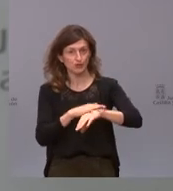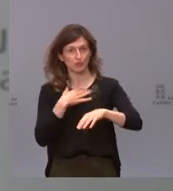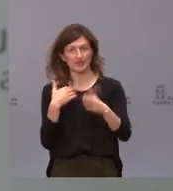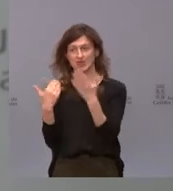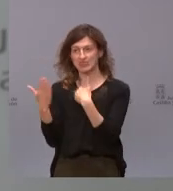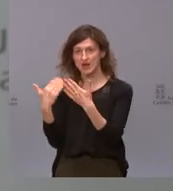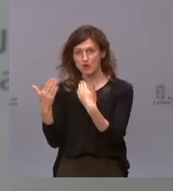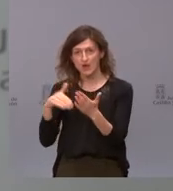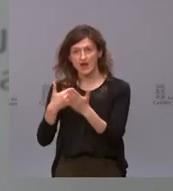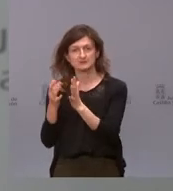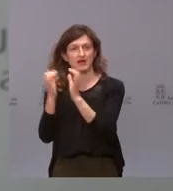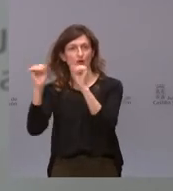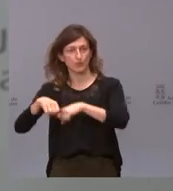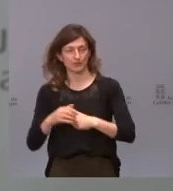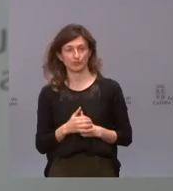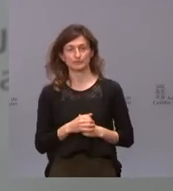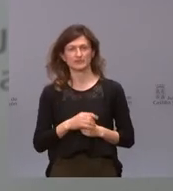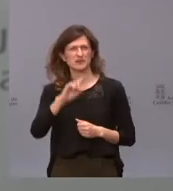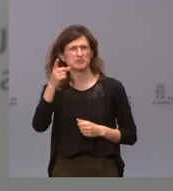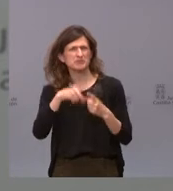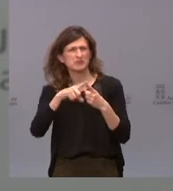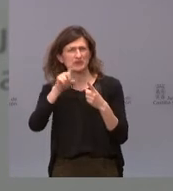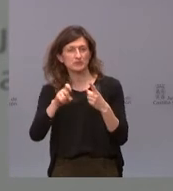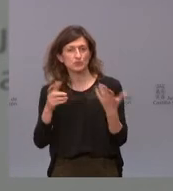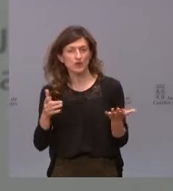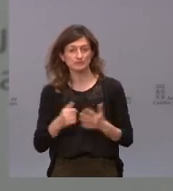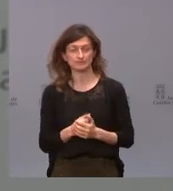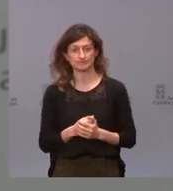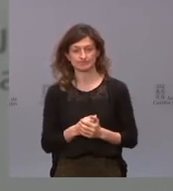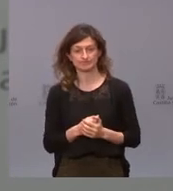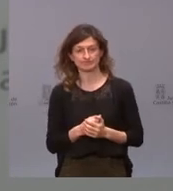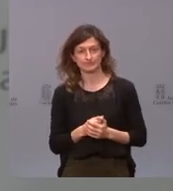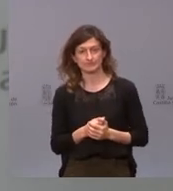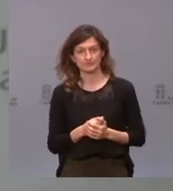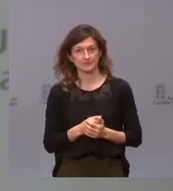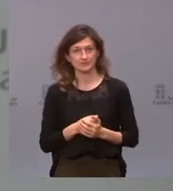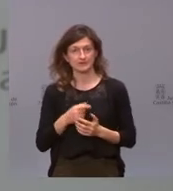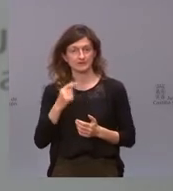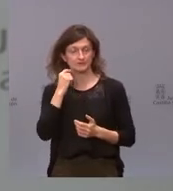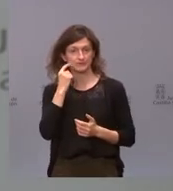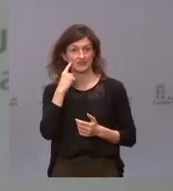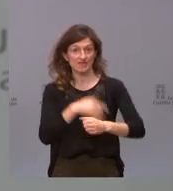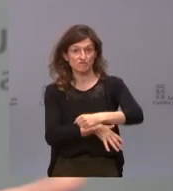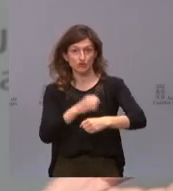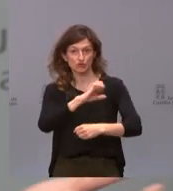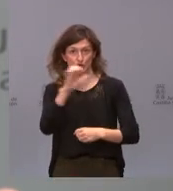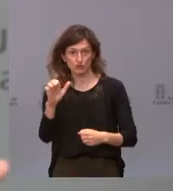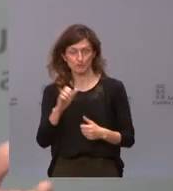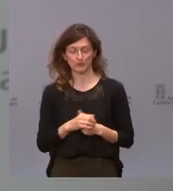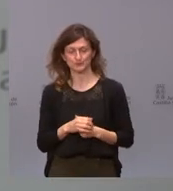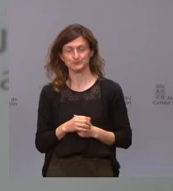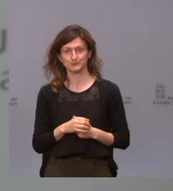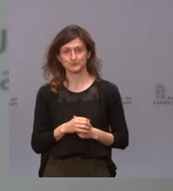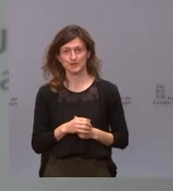y llegar a un acuerdo la primera pregunta era la primera pregunta se refería a la aportación de los remanentes de los fondos europeos o no